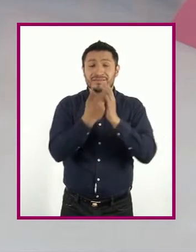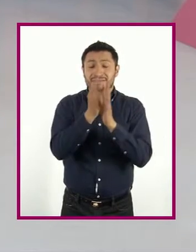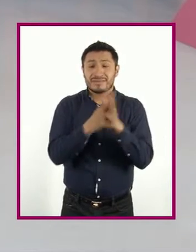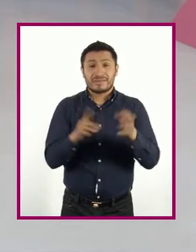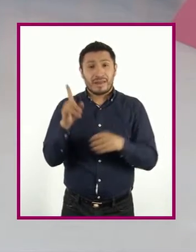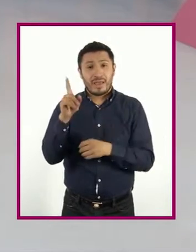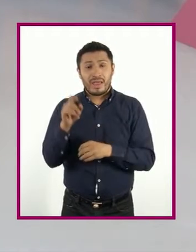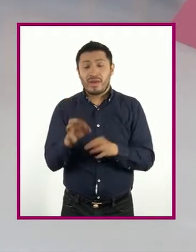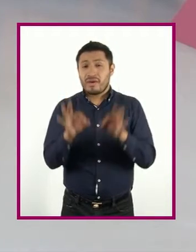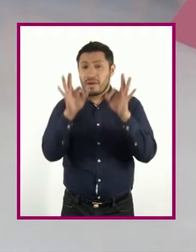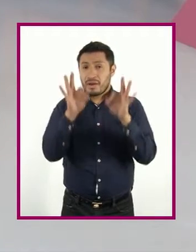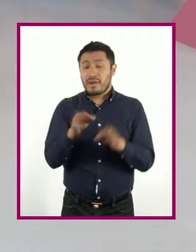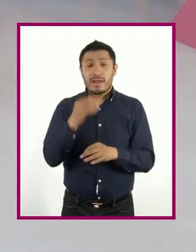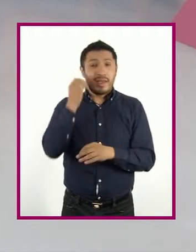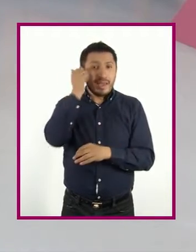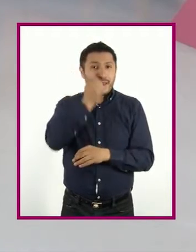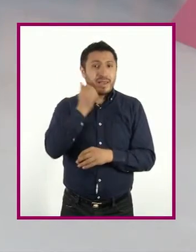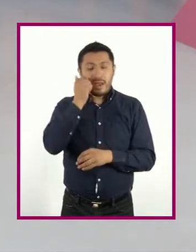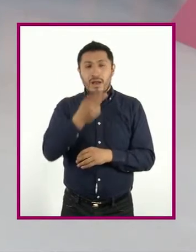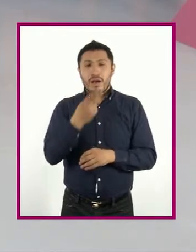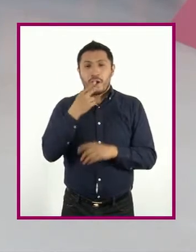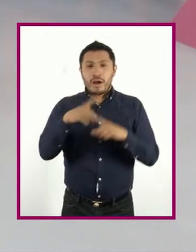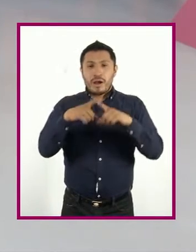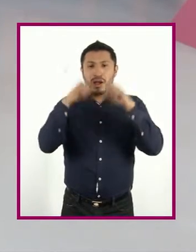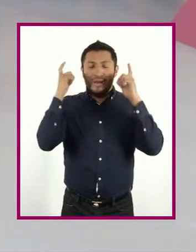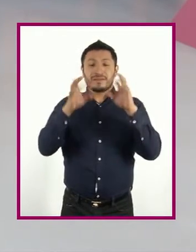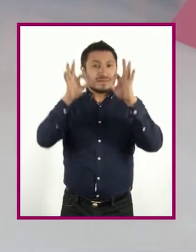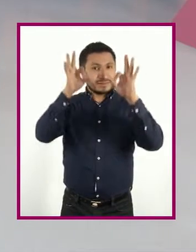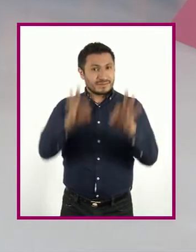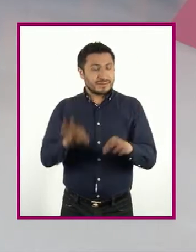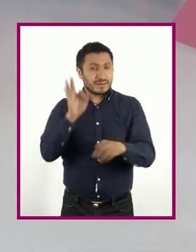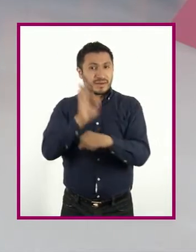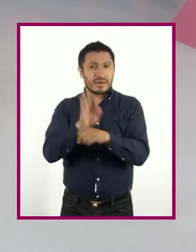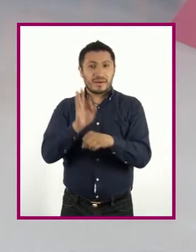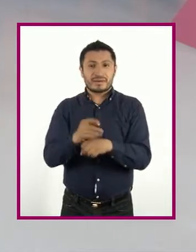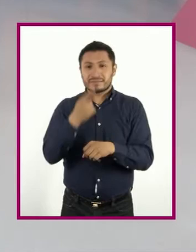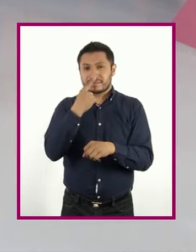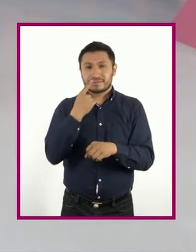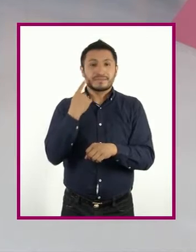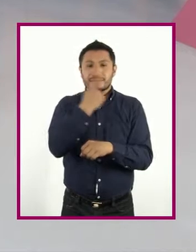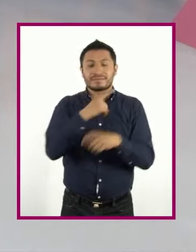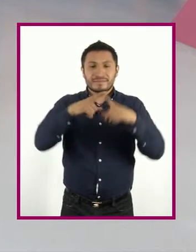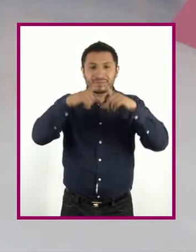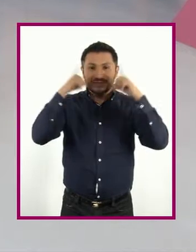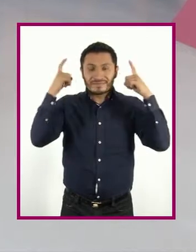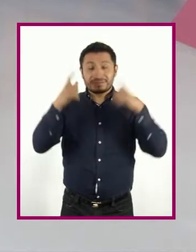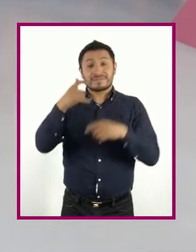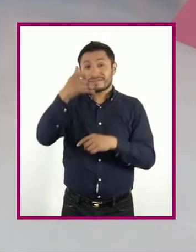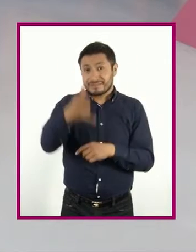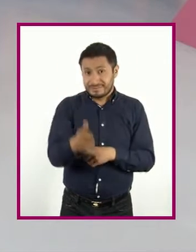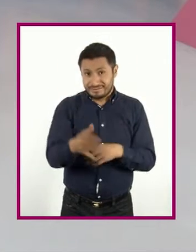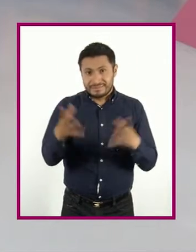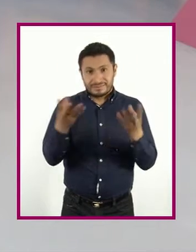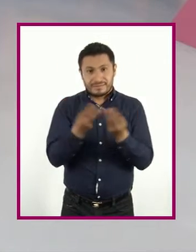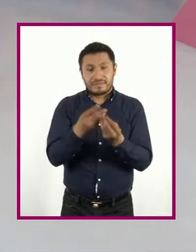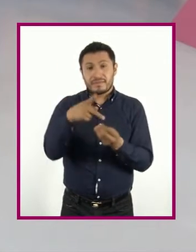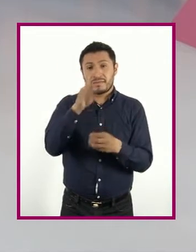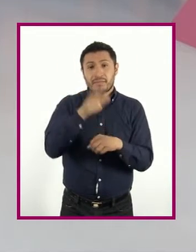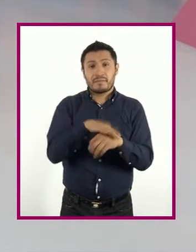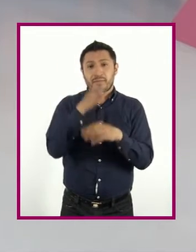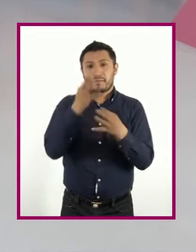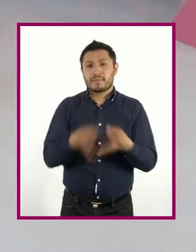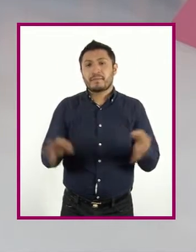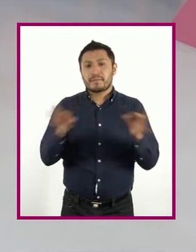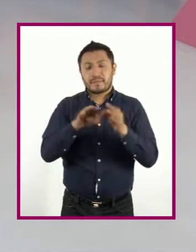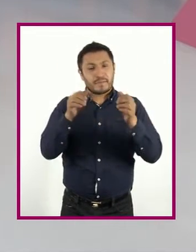y abundante jabón, usando el cubrebocas adecuadamente, de forma que cubra nariz y boca. Y aunque juntos, guardar y